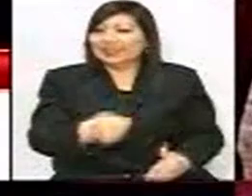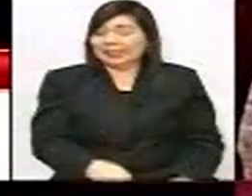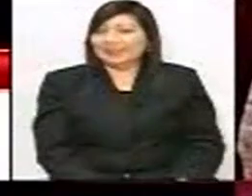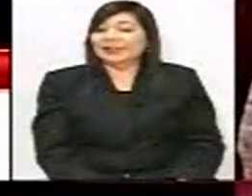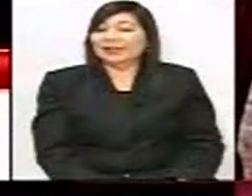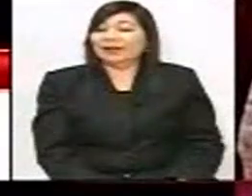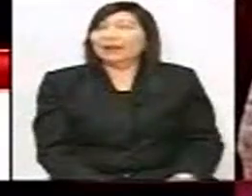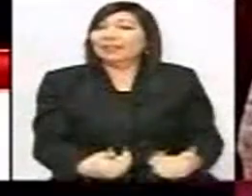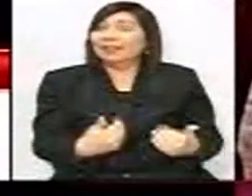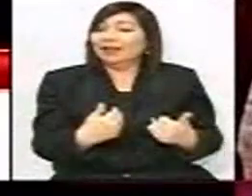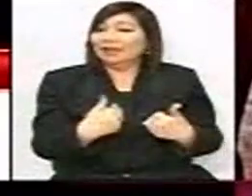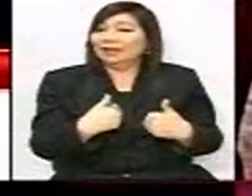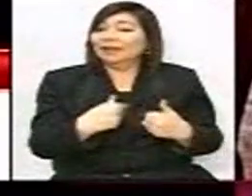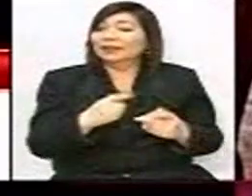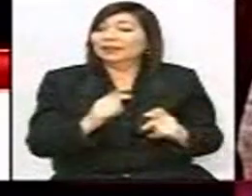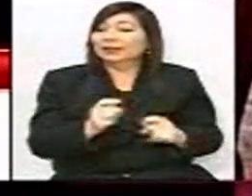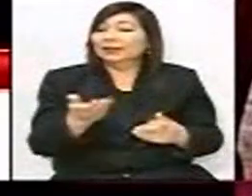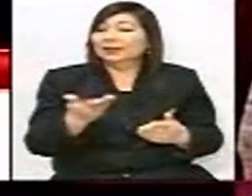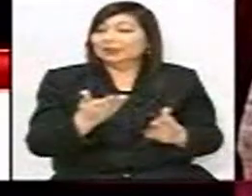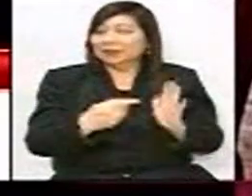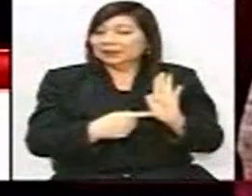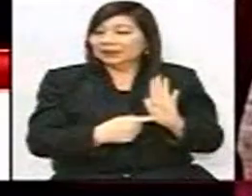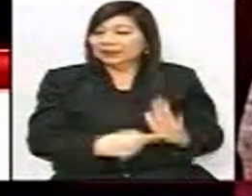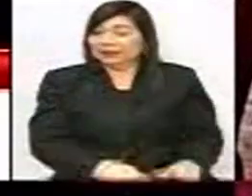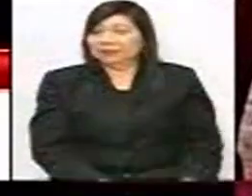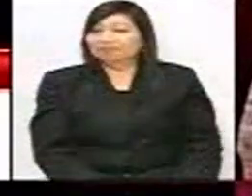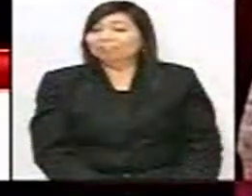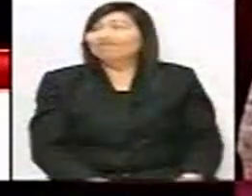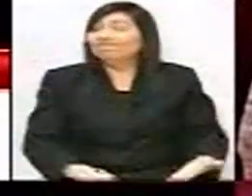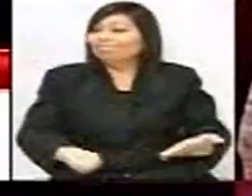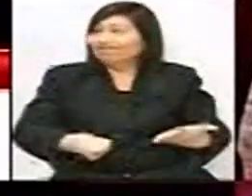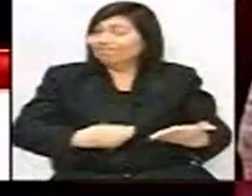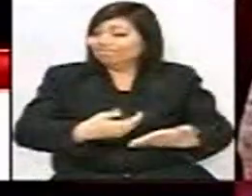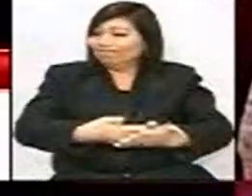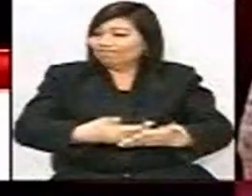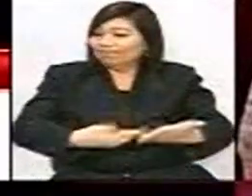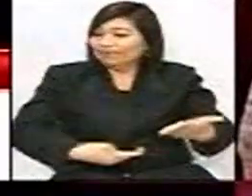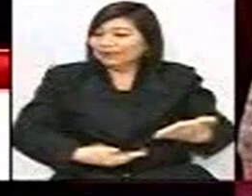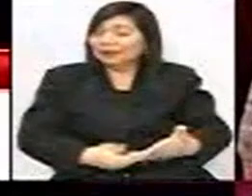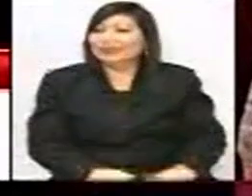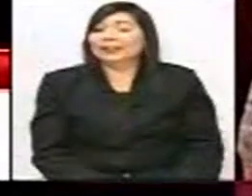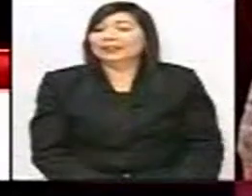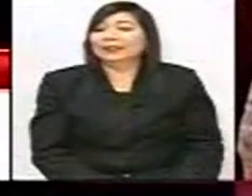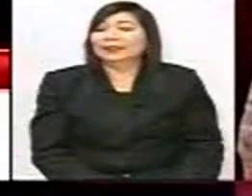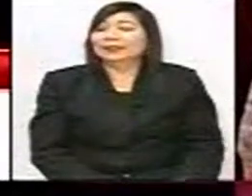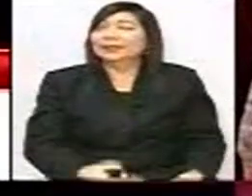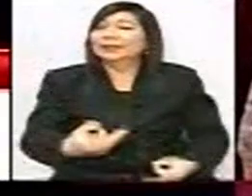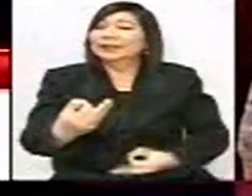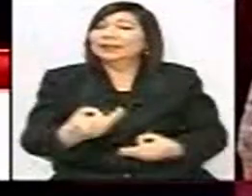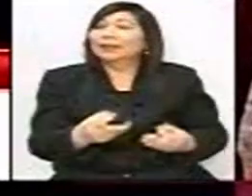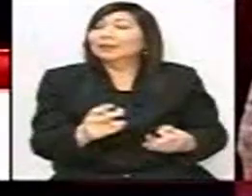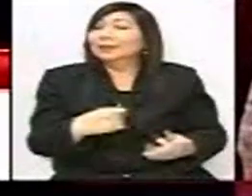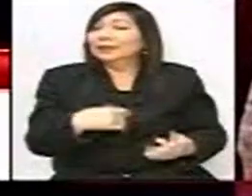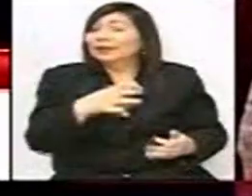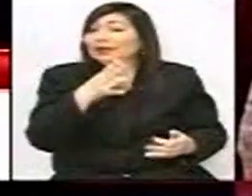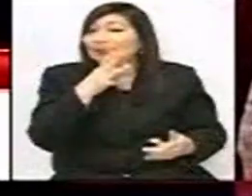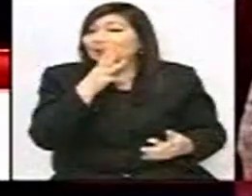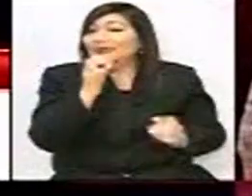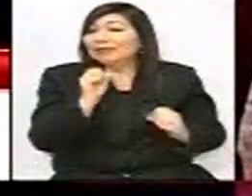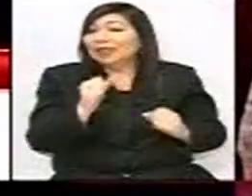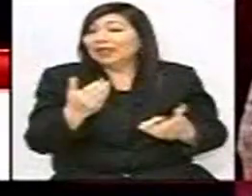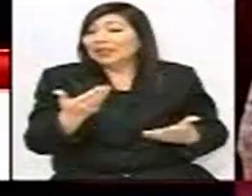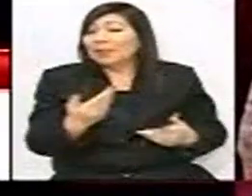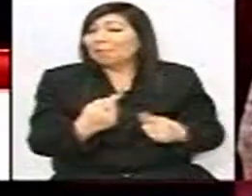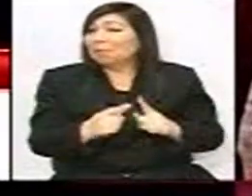decir, tenía que haber autorización expresa del municipio y firmarse un documento para asumir responsabilidades. No sé si eso se habrá